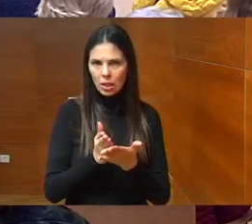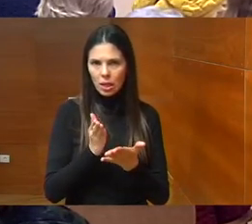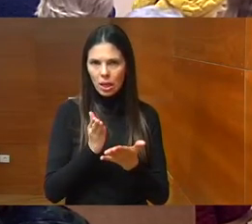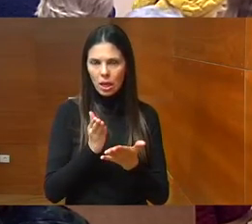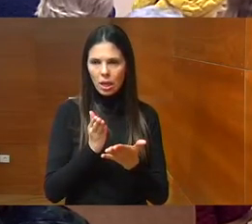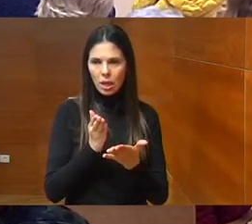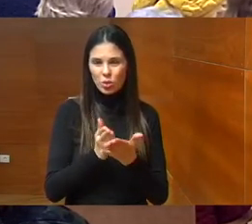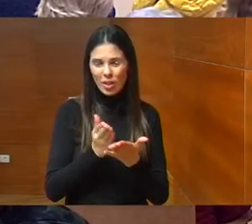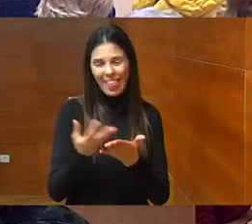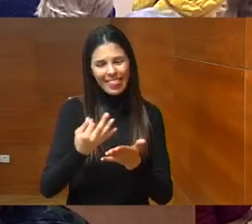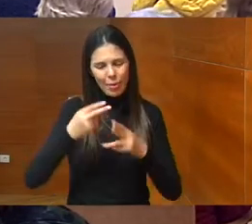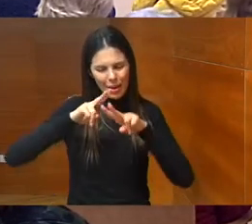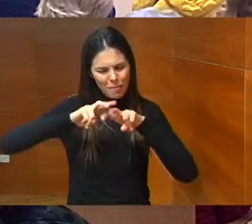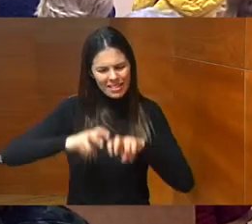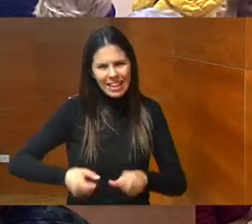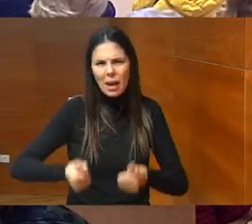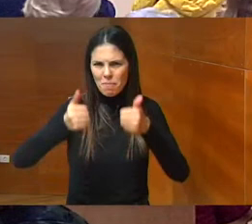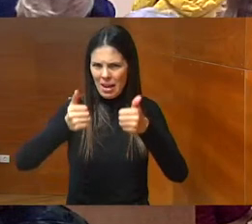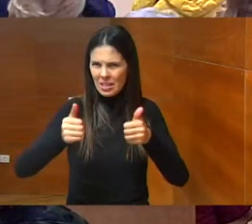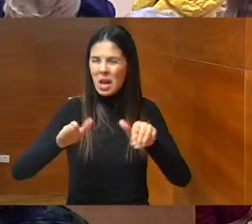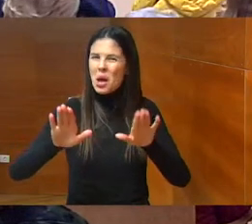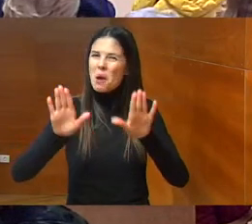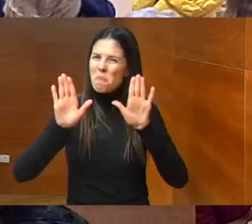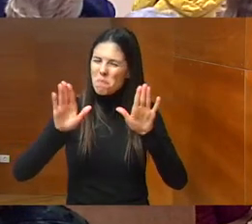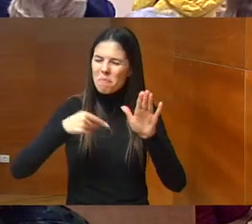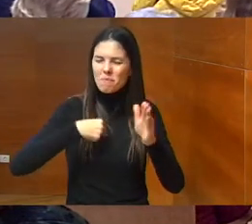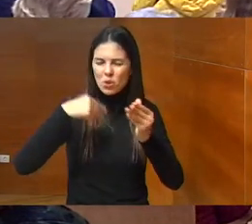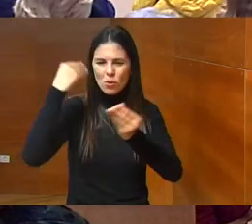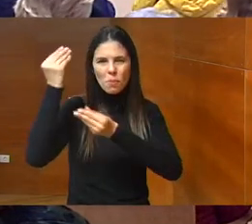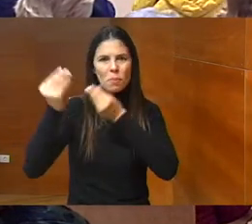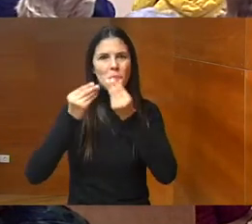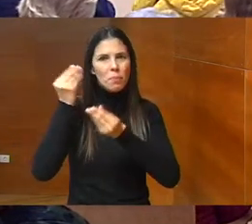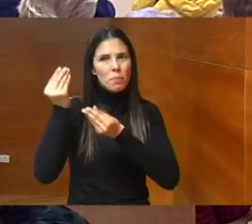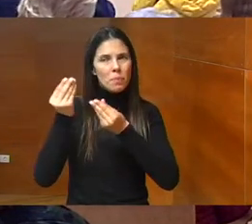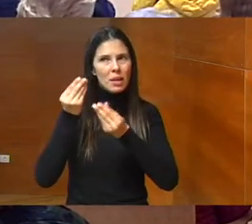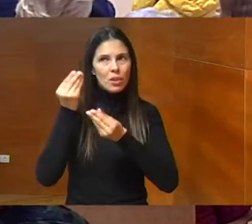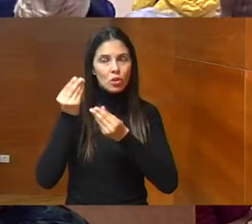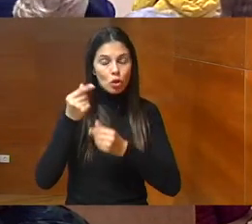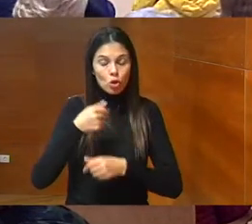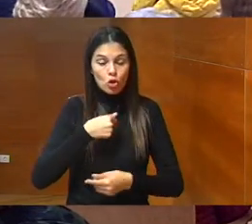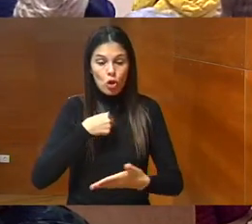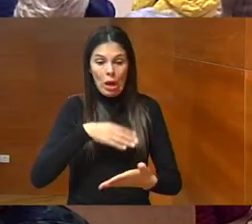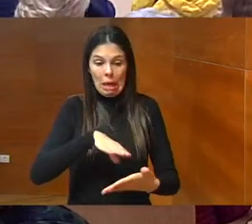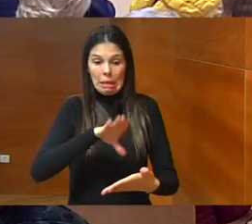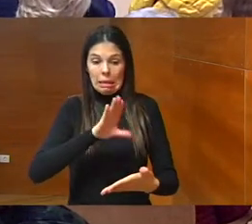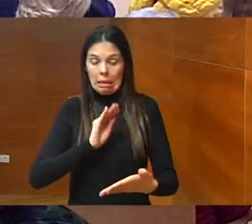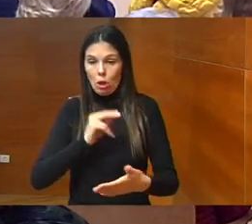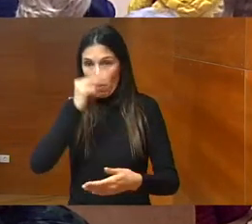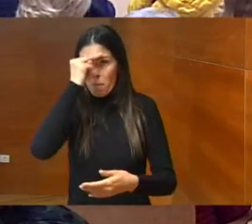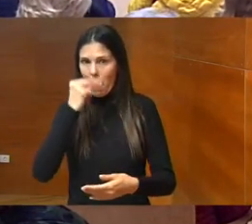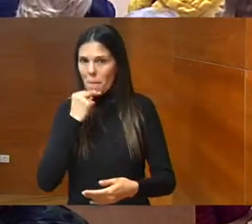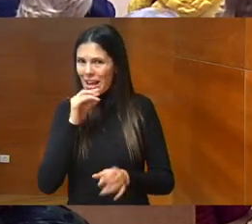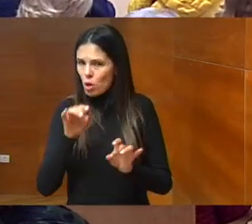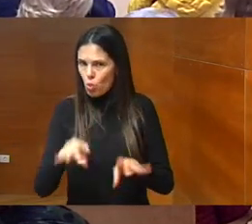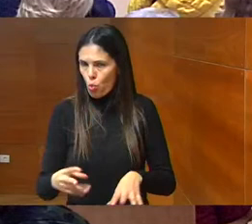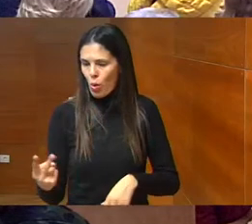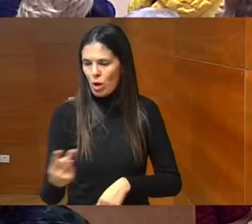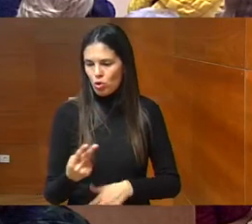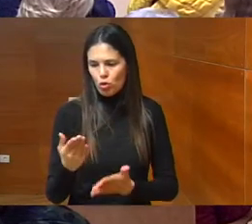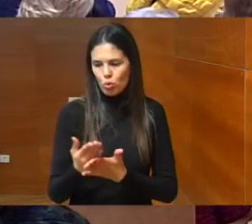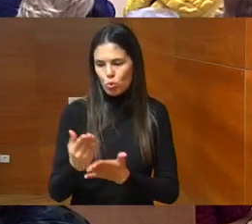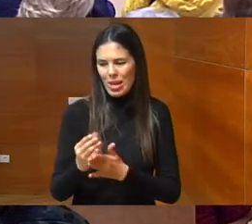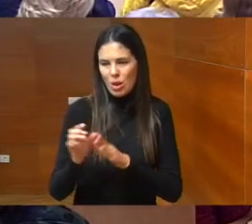belomais pero posiblemente imagino que entiendo que lo mismo que opay Pero bueno Norteño